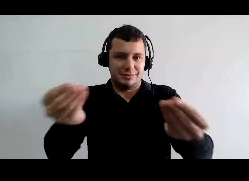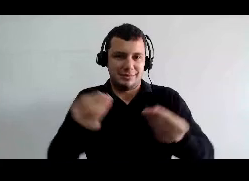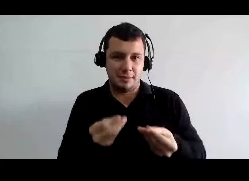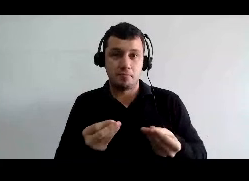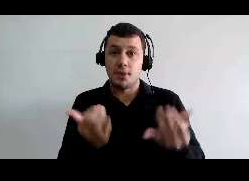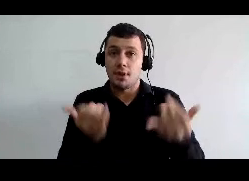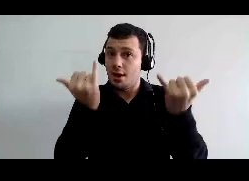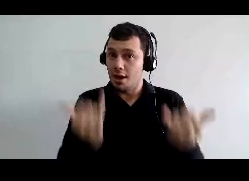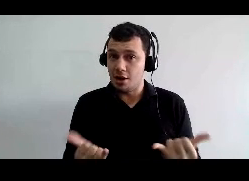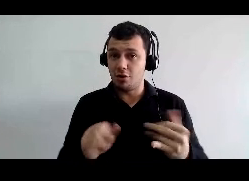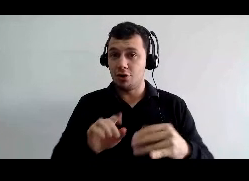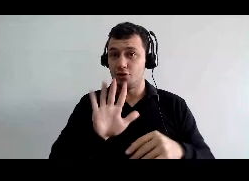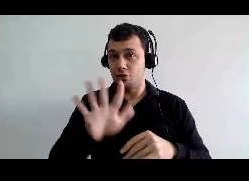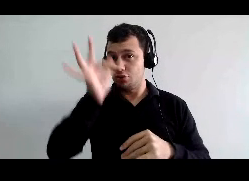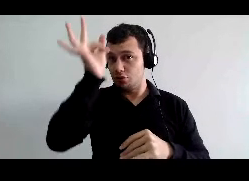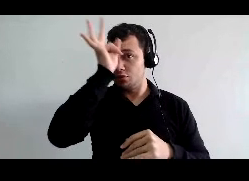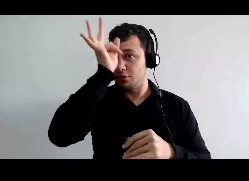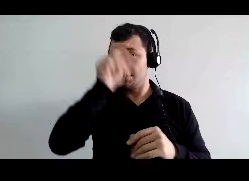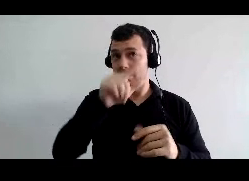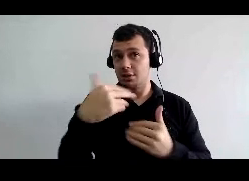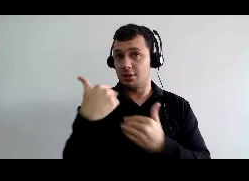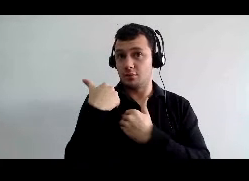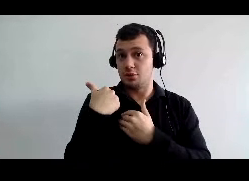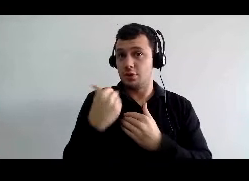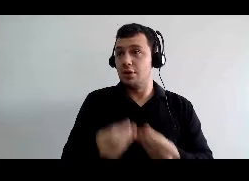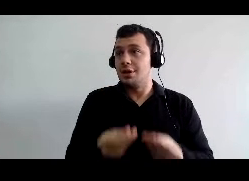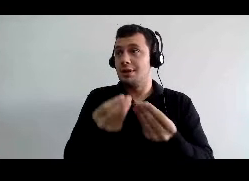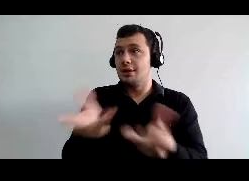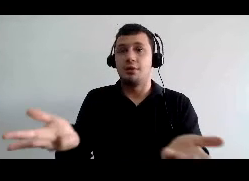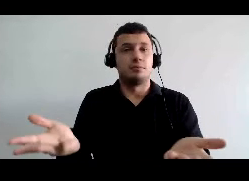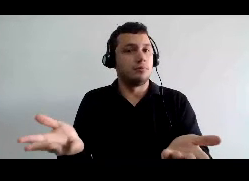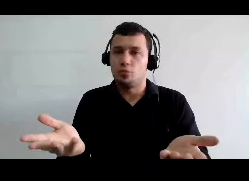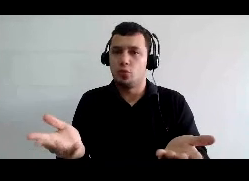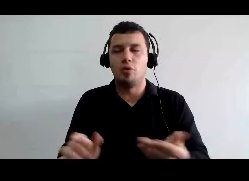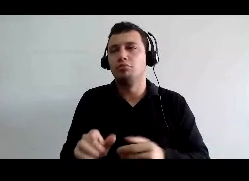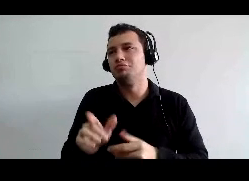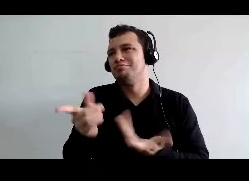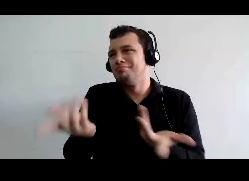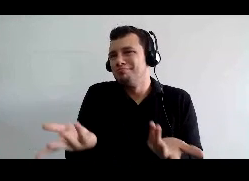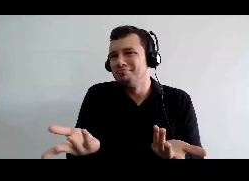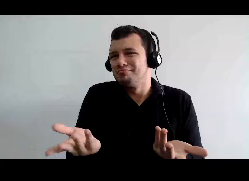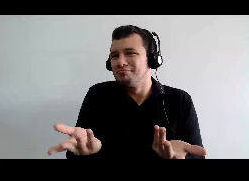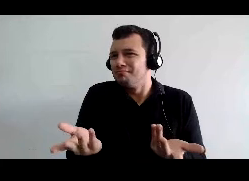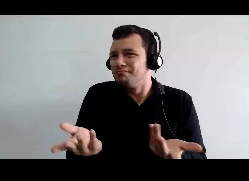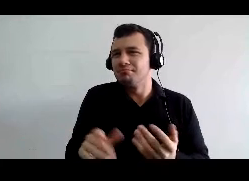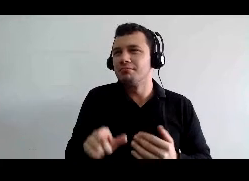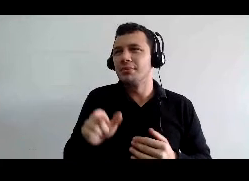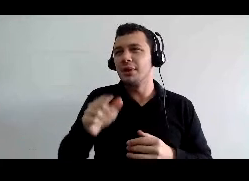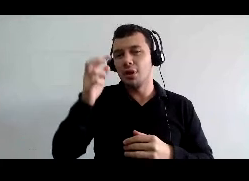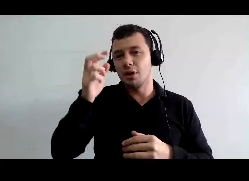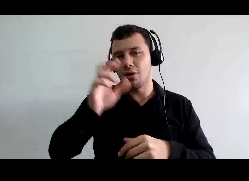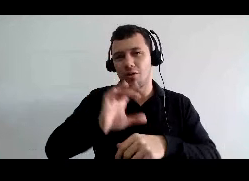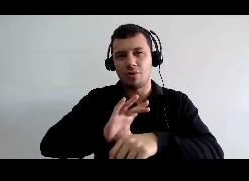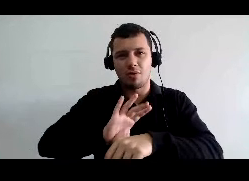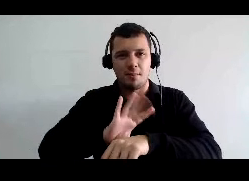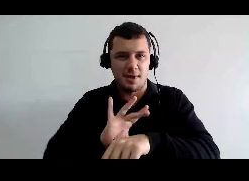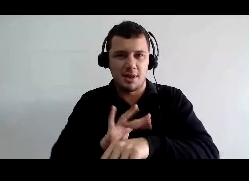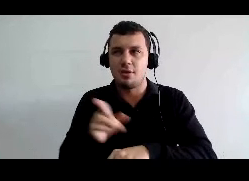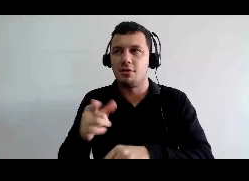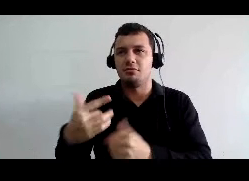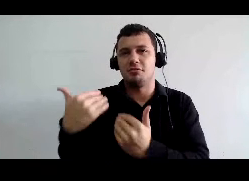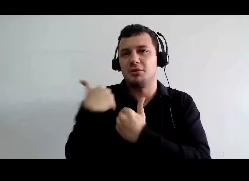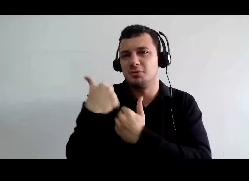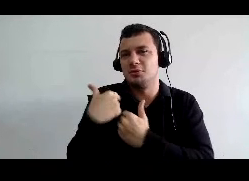entregan las batas a los profesionales de la salud, o sea, cada cual manda a hacer su bata como quiera hacerla, con la figurita que le guste, el pediatra,